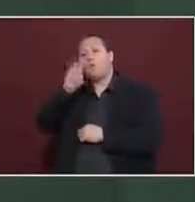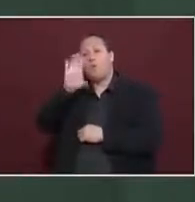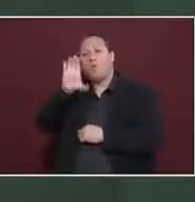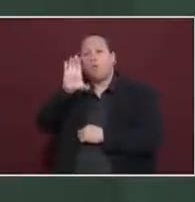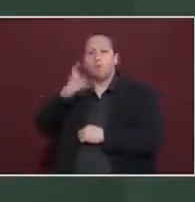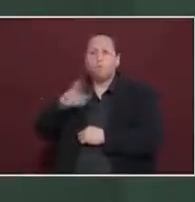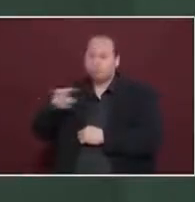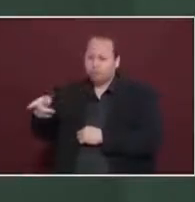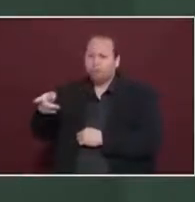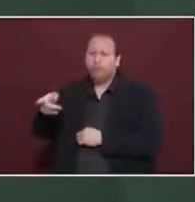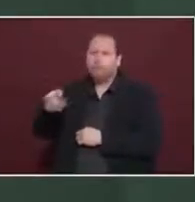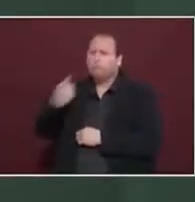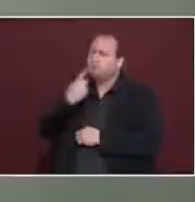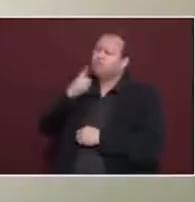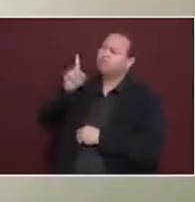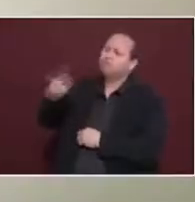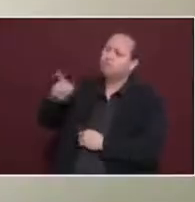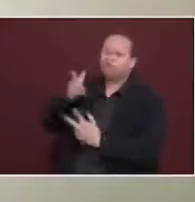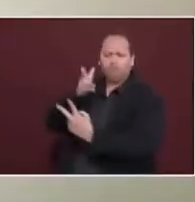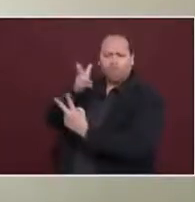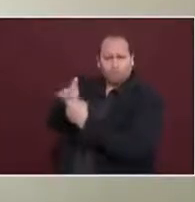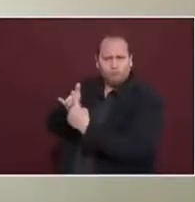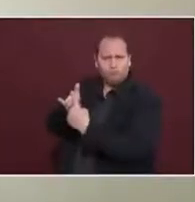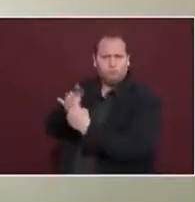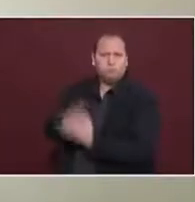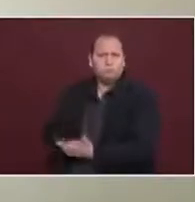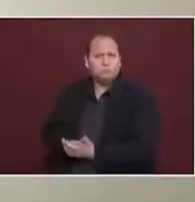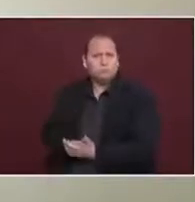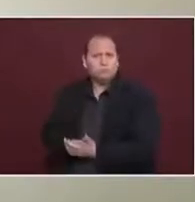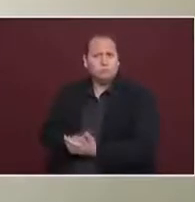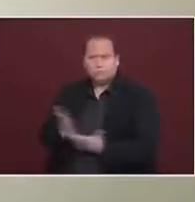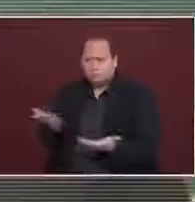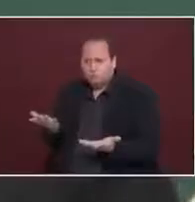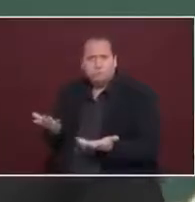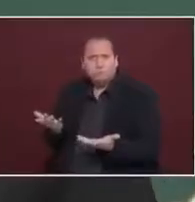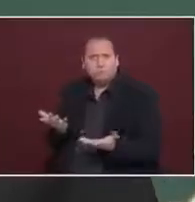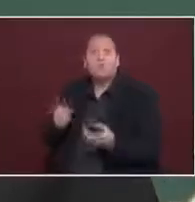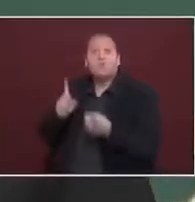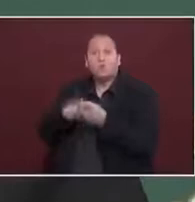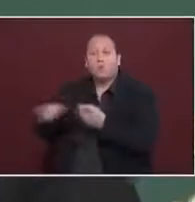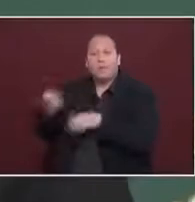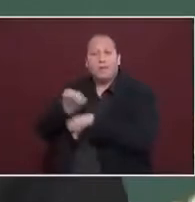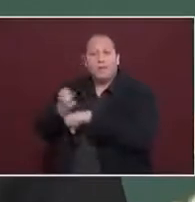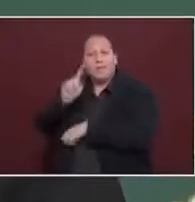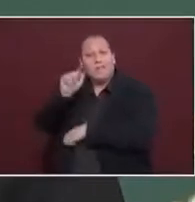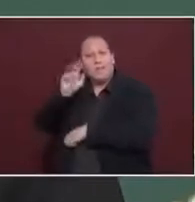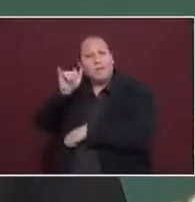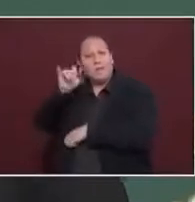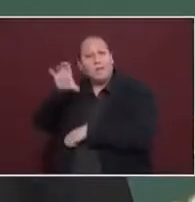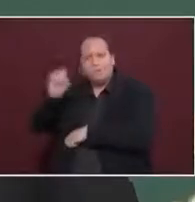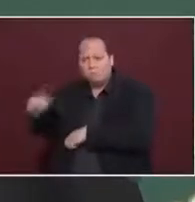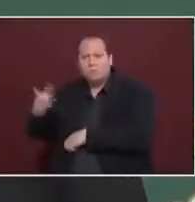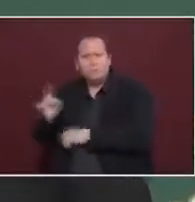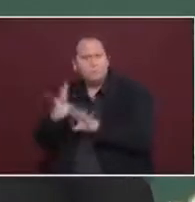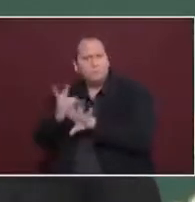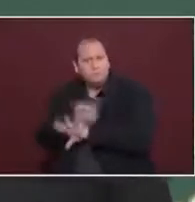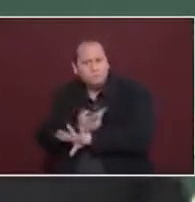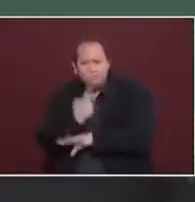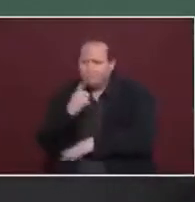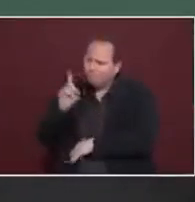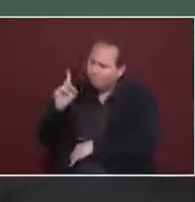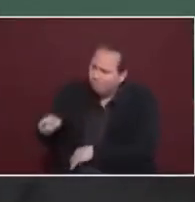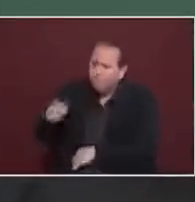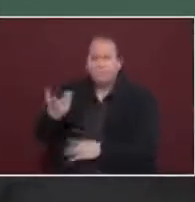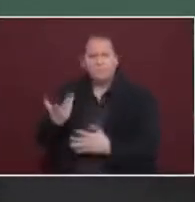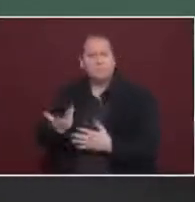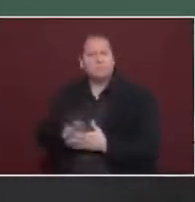del gobierno de España ha sido exagerada. Y a pesar de que sugirió esperar a que se calmen los ánimos, insistió